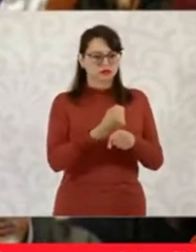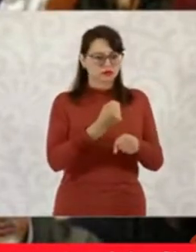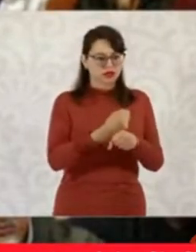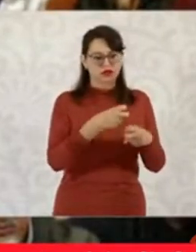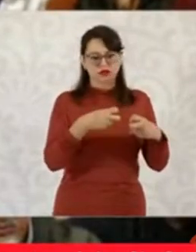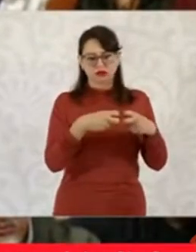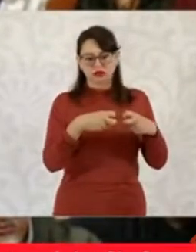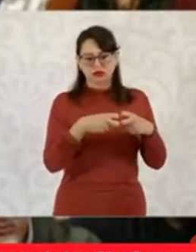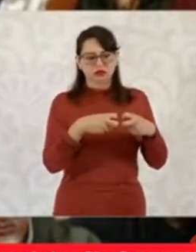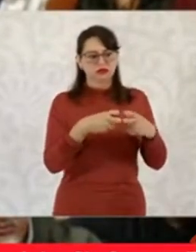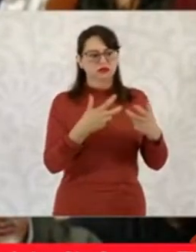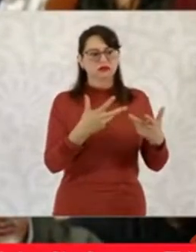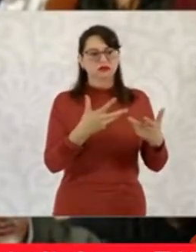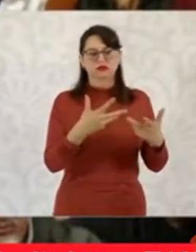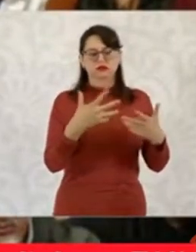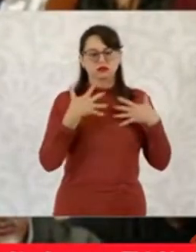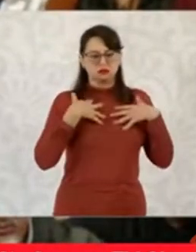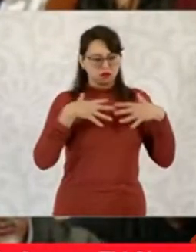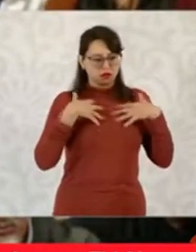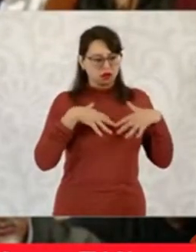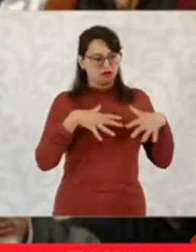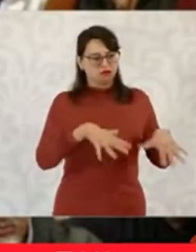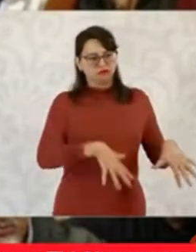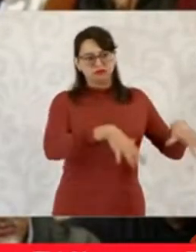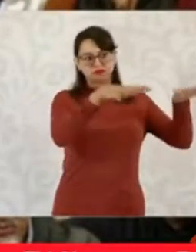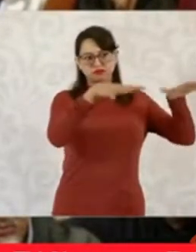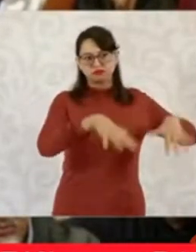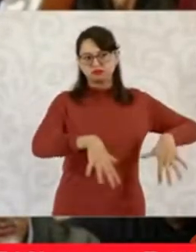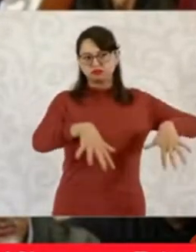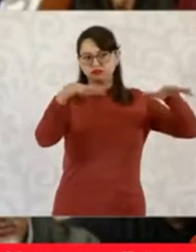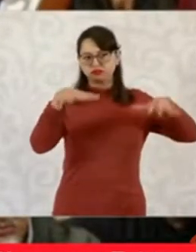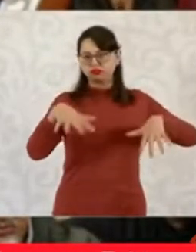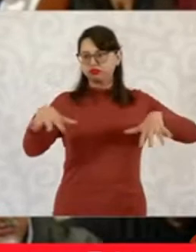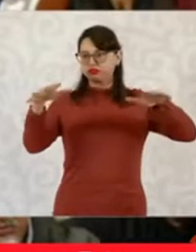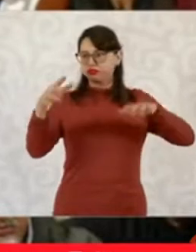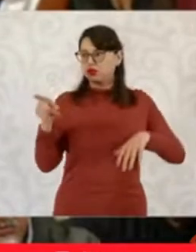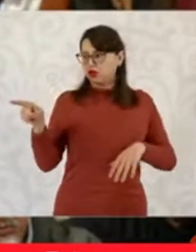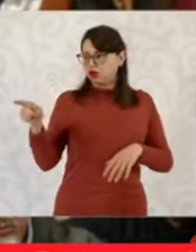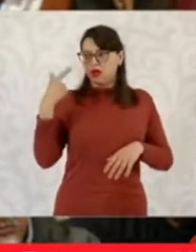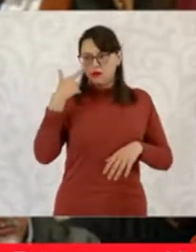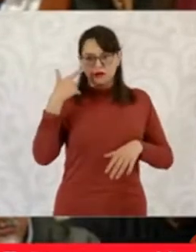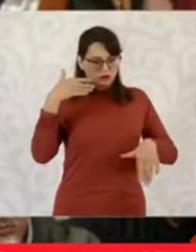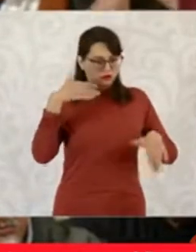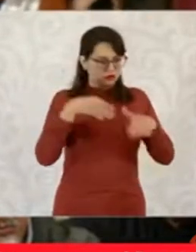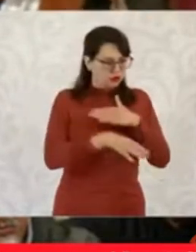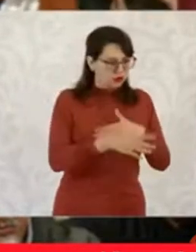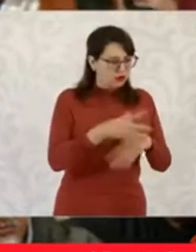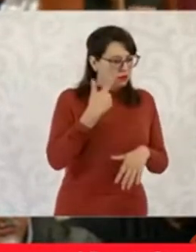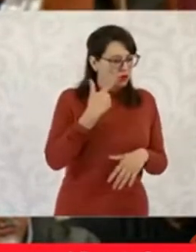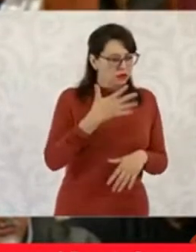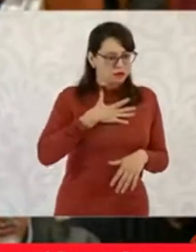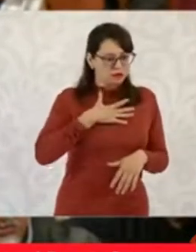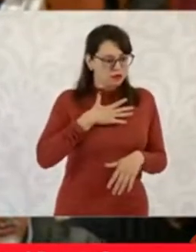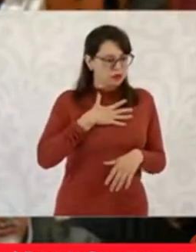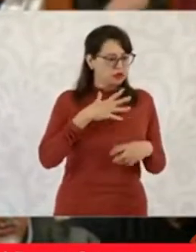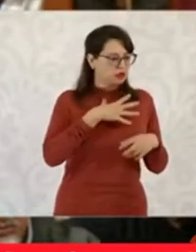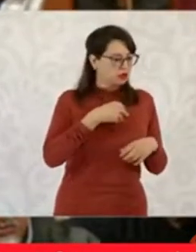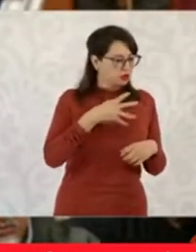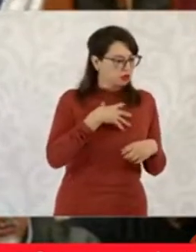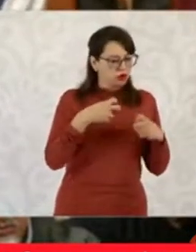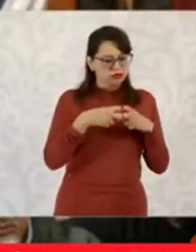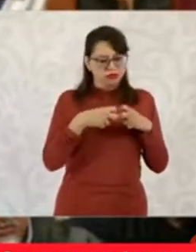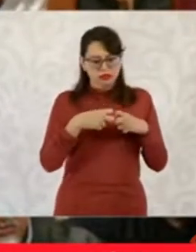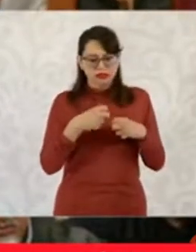expectativa de la gente misma, eso mismo nos lo decían, era yo quería encontrar eso para saber si ese zapato, si ese tenis, si